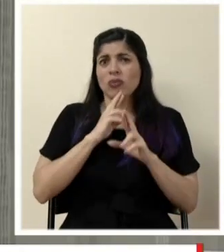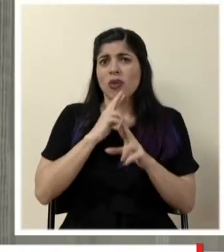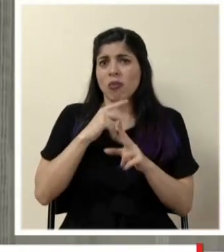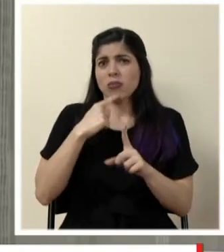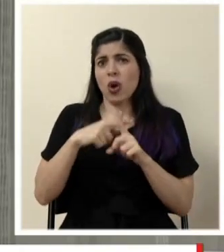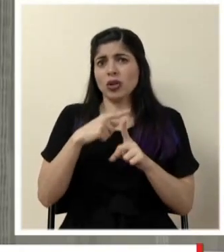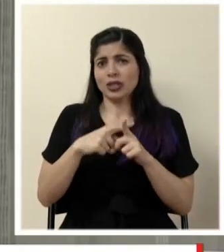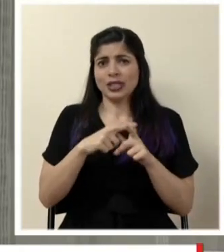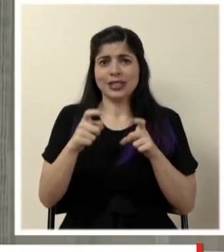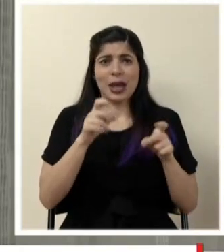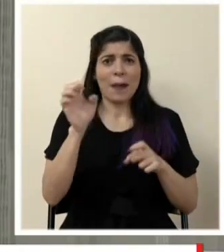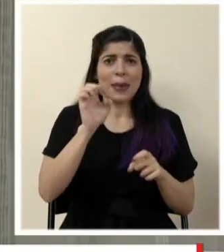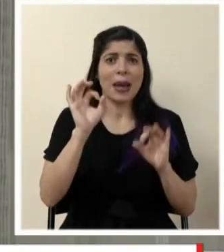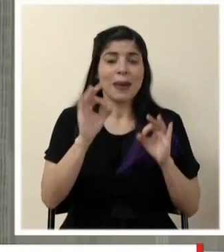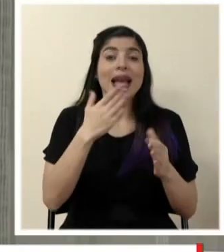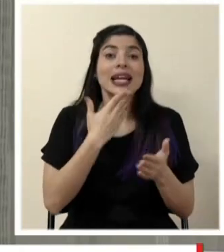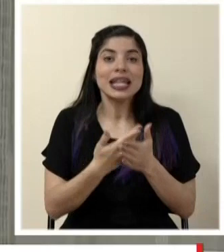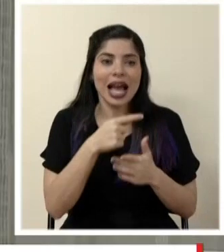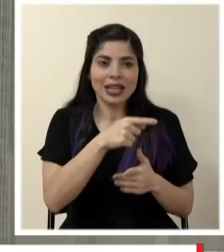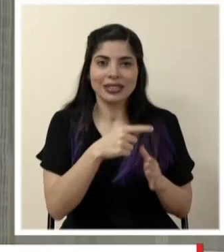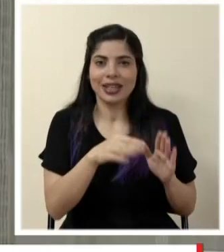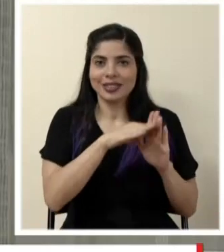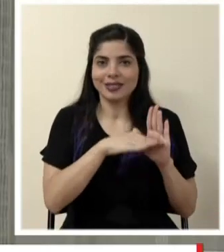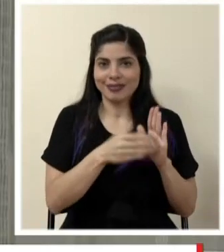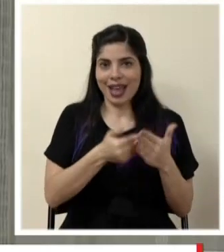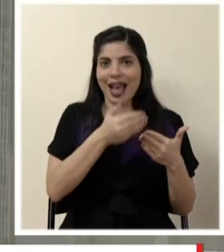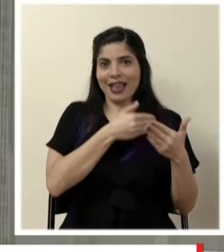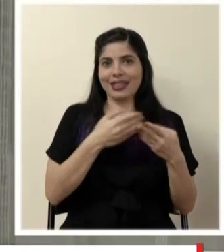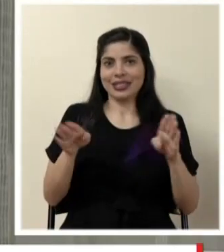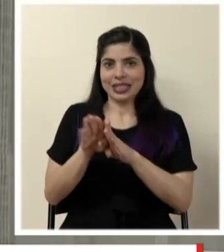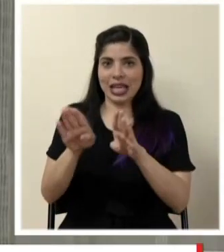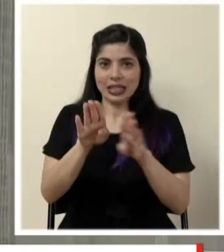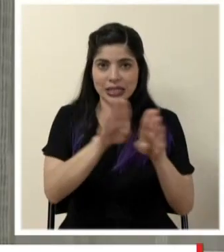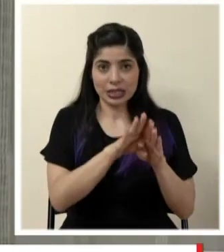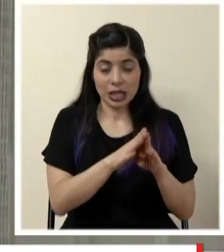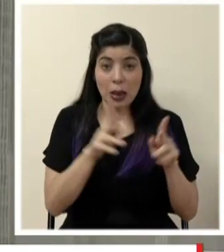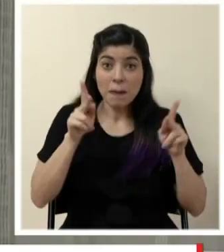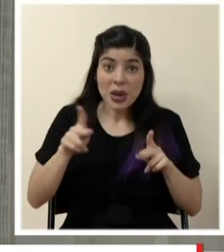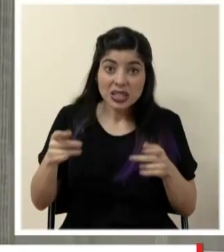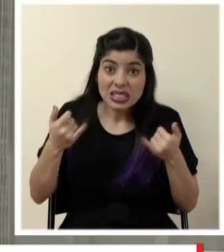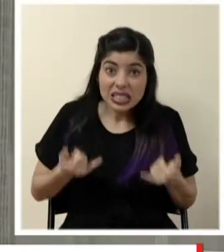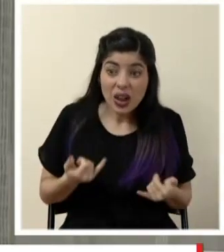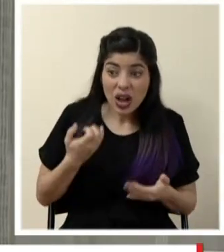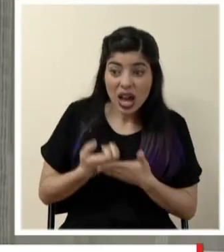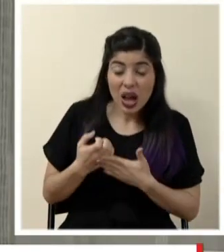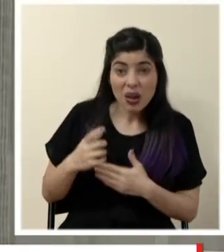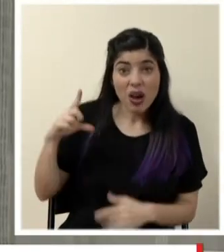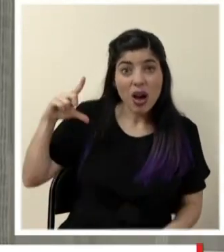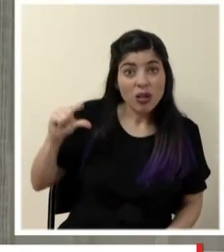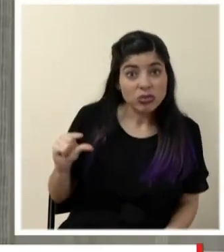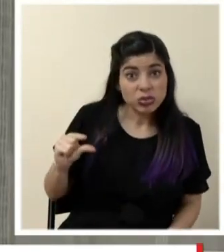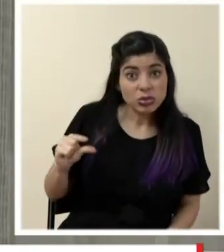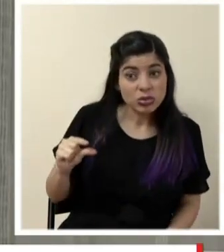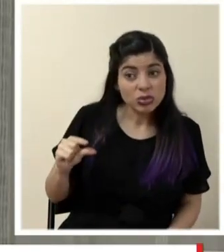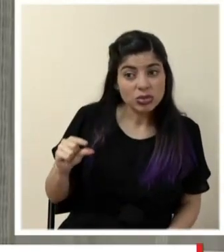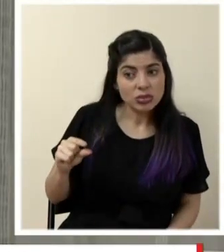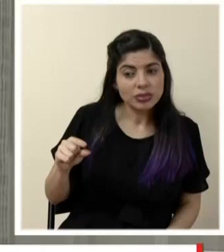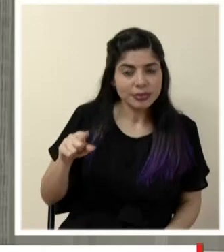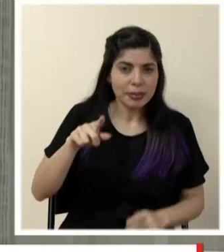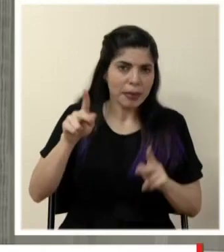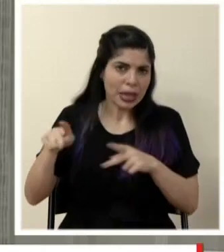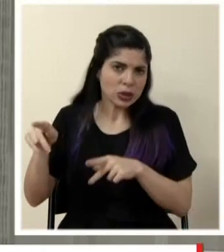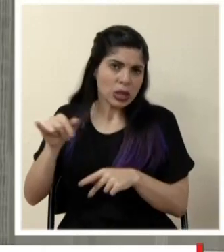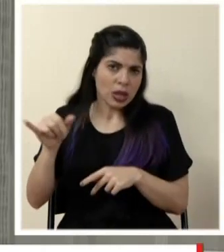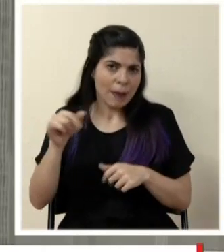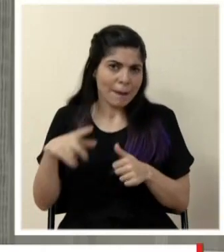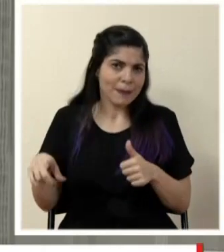en el manejo de esta emergencia. Las personas que en este momento han visto disminuidos sus ingresos son parte de esas